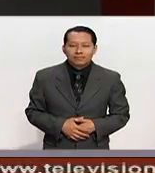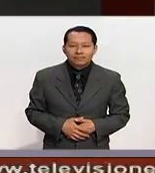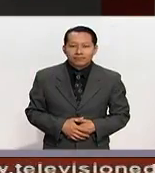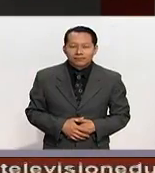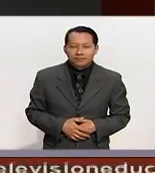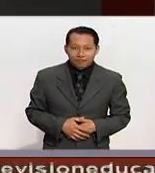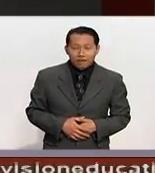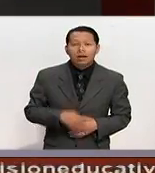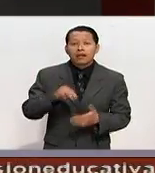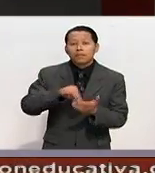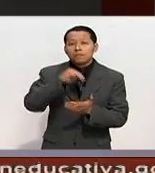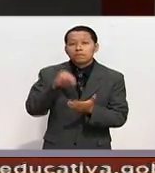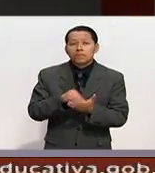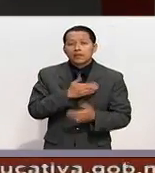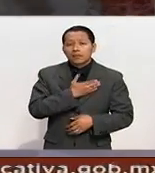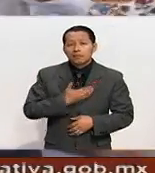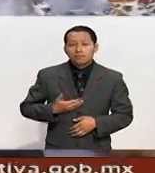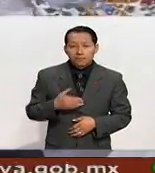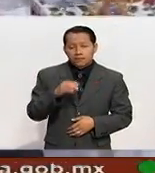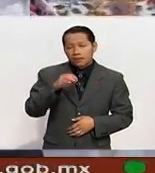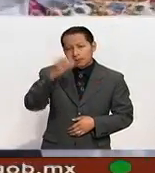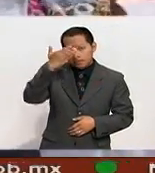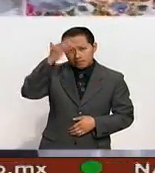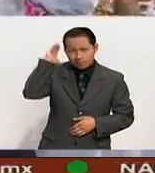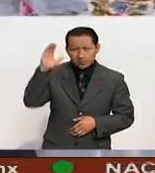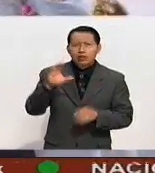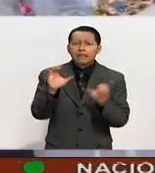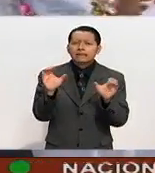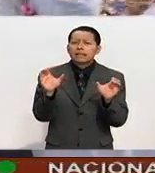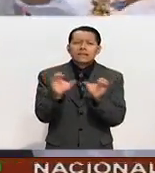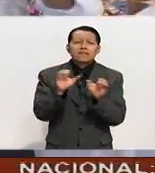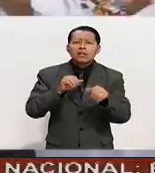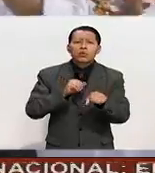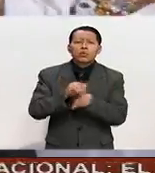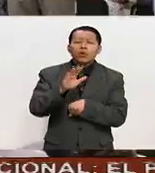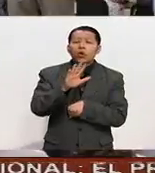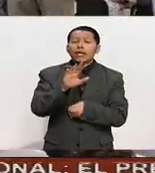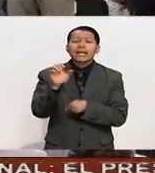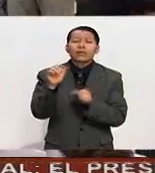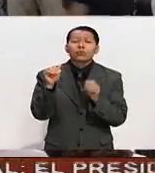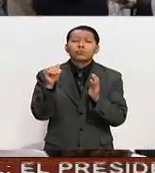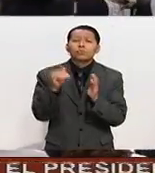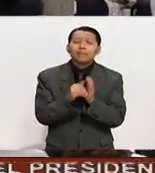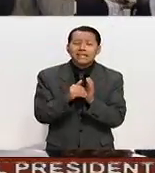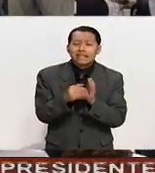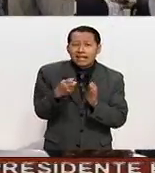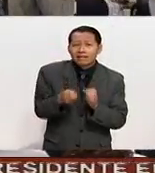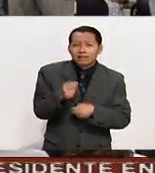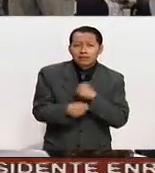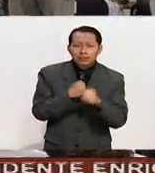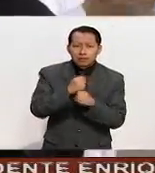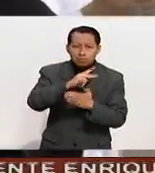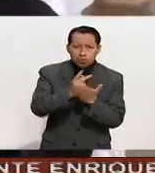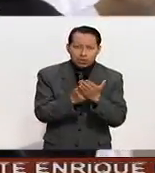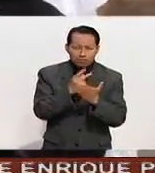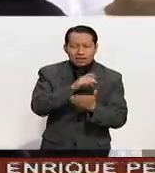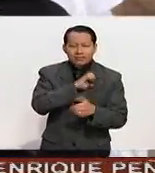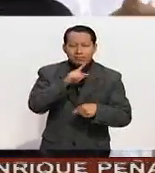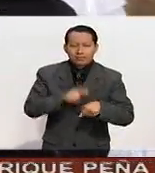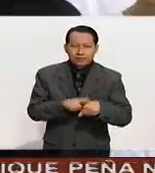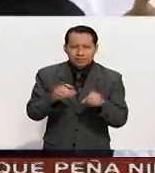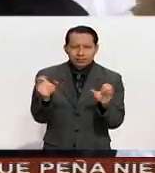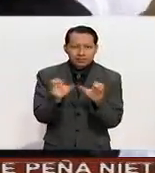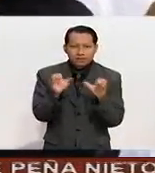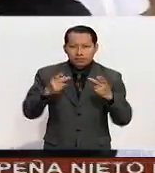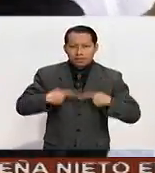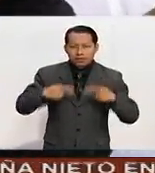En Mérida, el presidente Enrique Peña entregó el certificado número 500,000 de este año del programa especial de certificación a